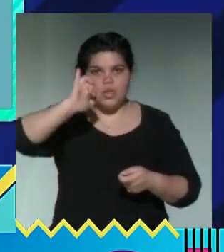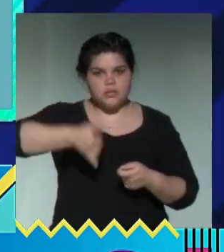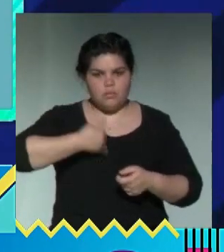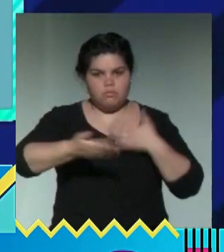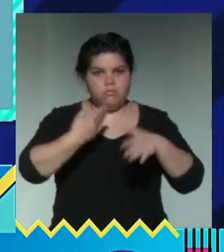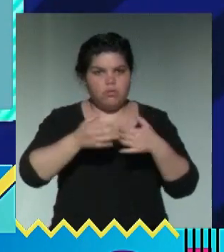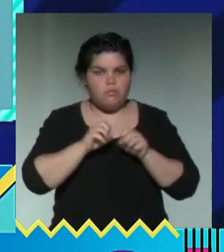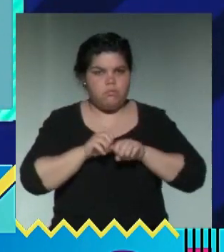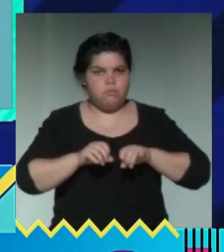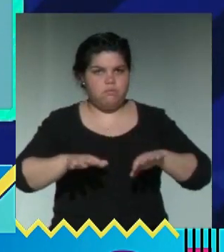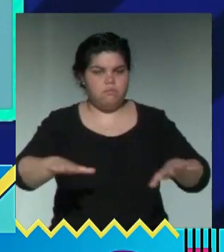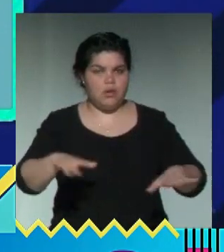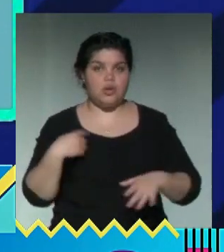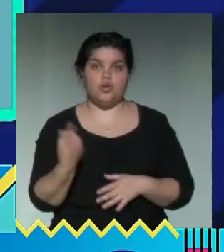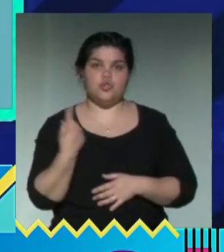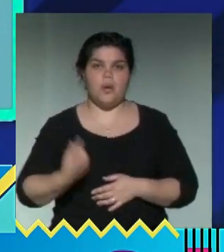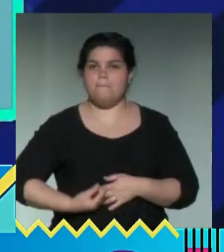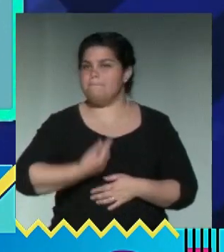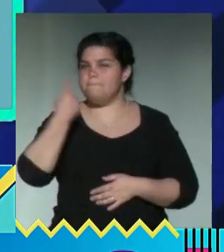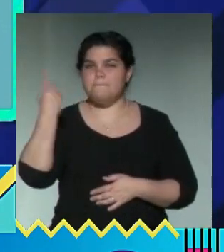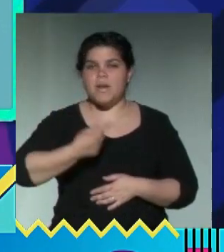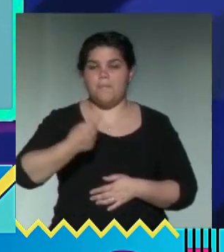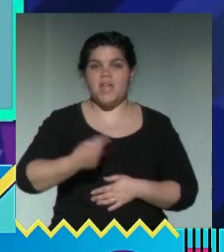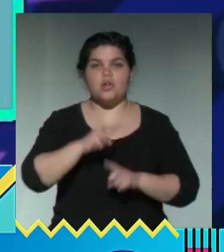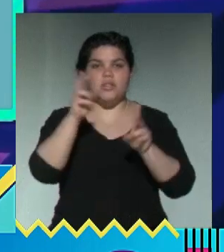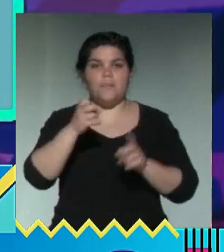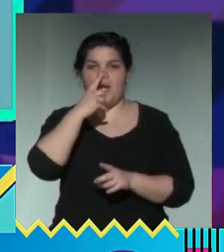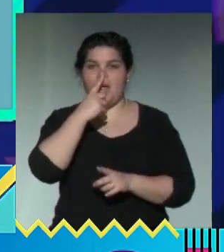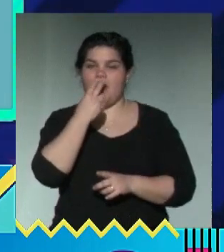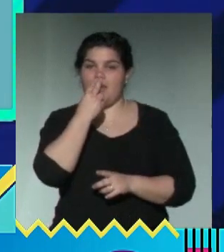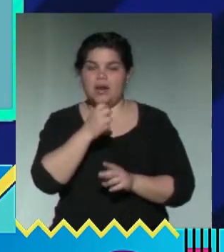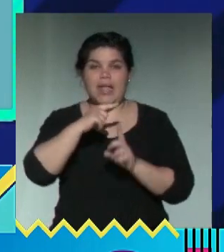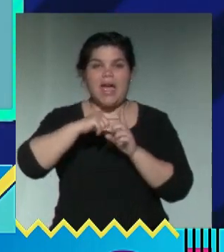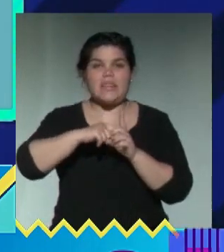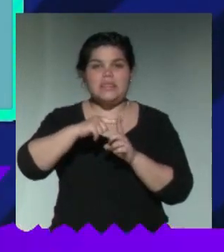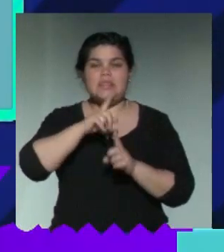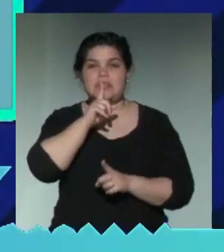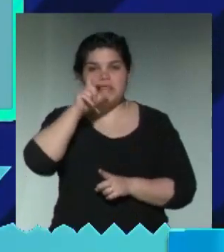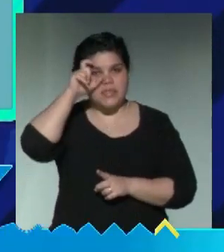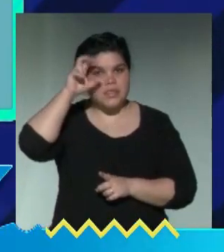importante en eso, somos pioneros inclusive en el tema de energía térmica, hay empresas en Mendoza que han